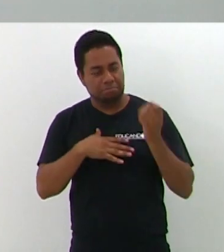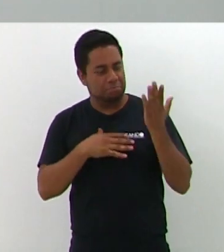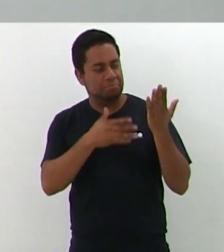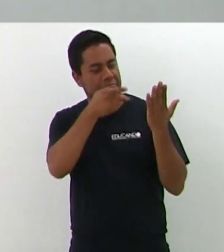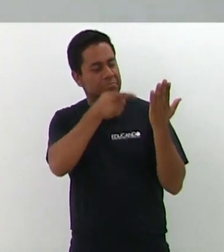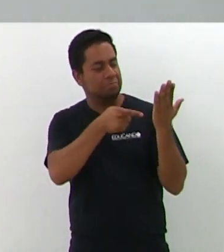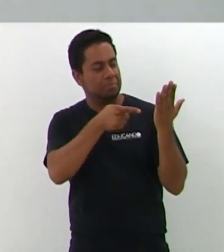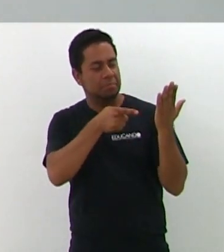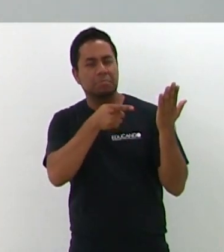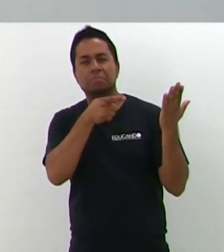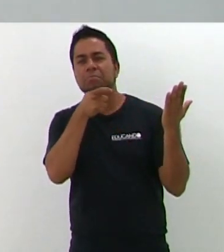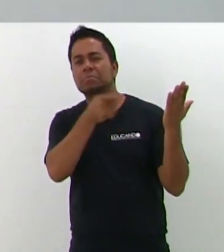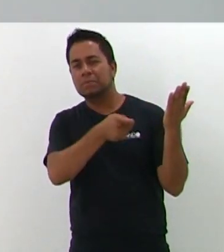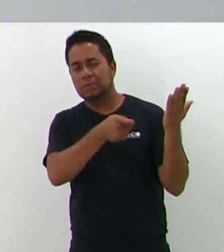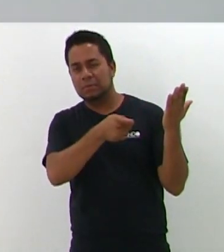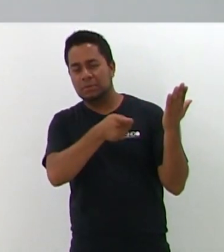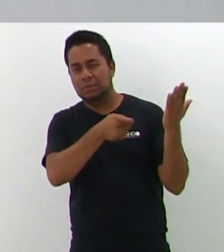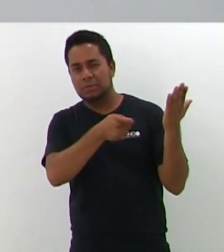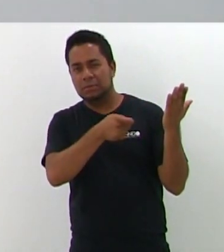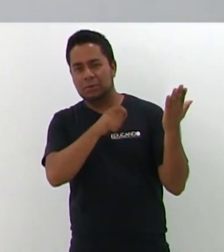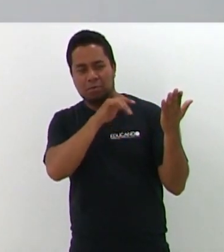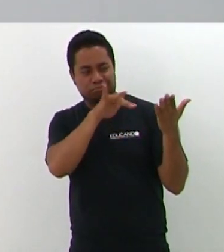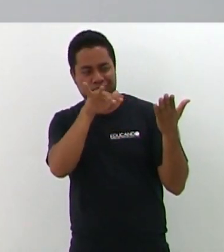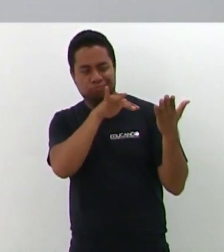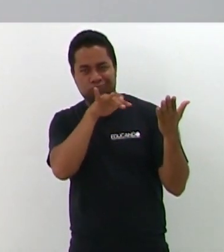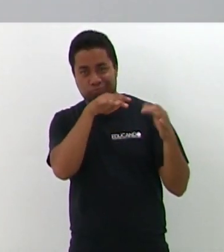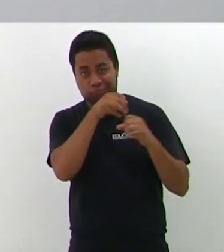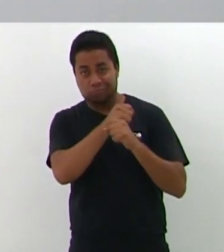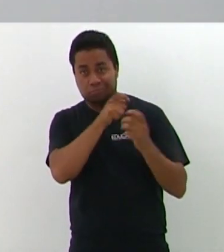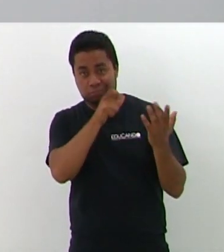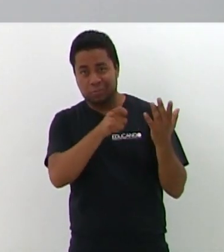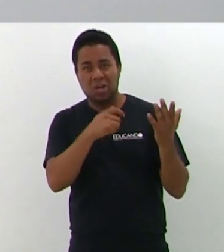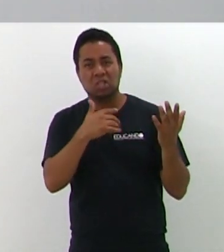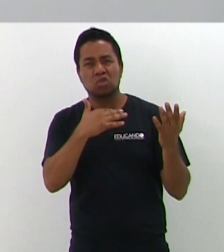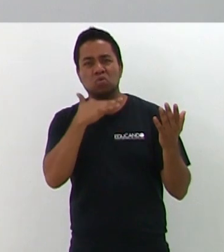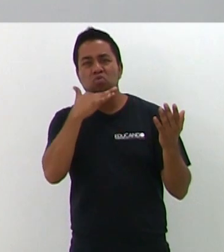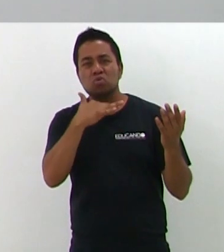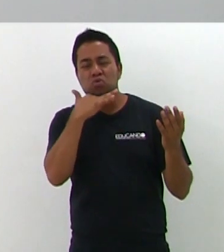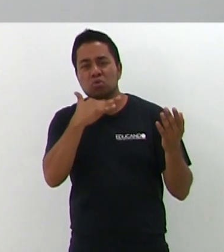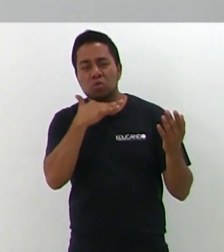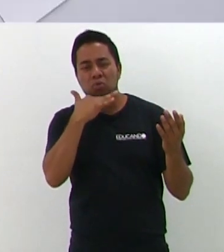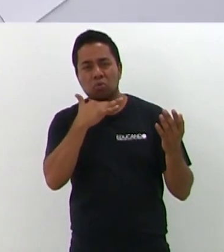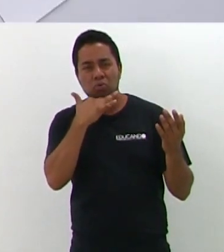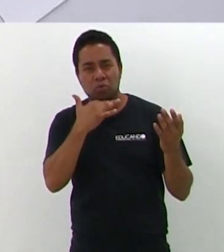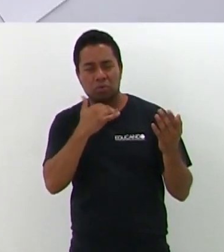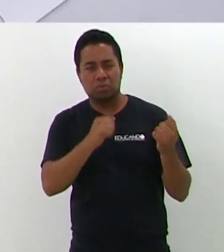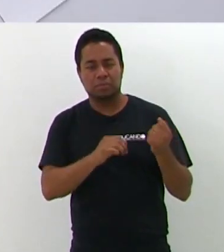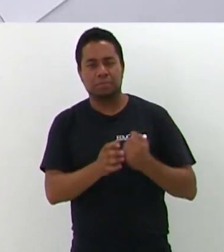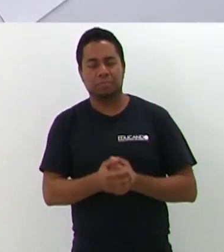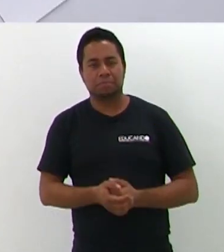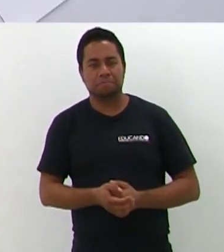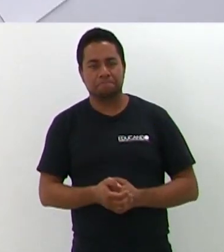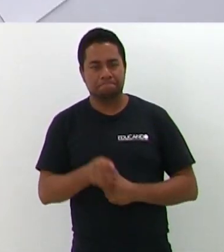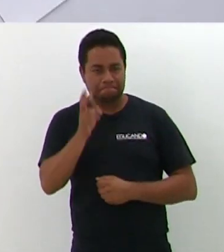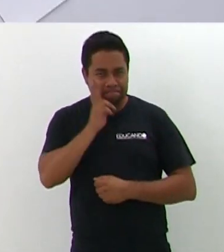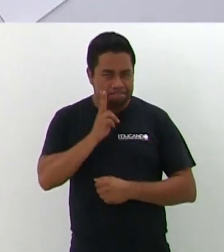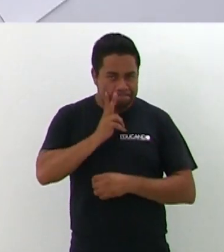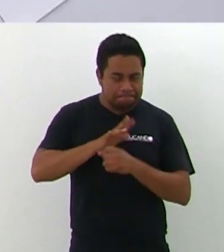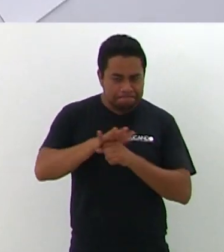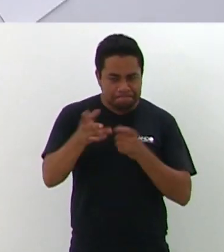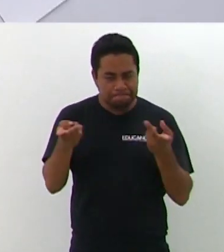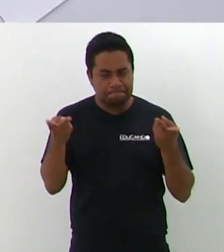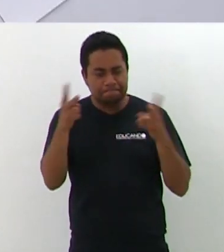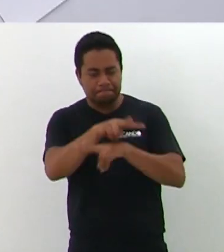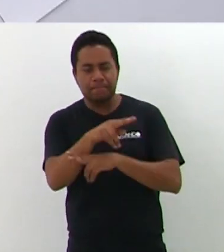par. ¿Qué dice esta? ¿Ya la leíste? Sucio. Bien. A ver si